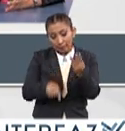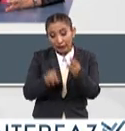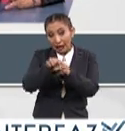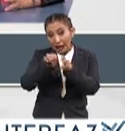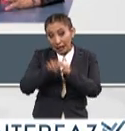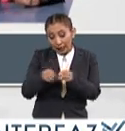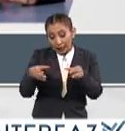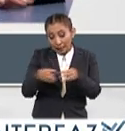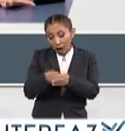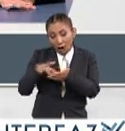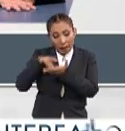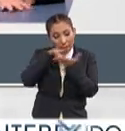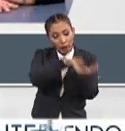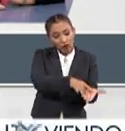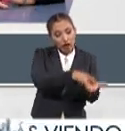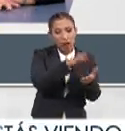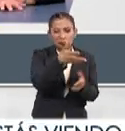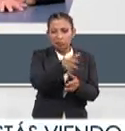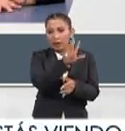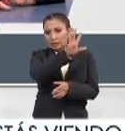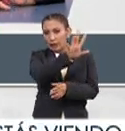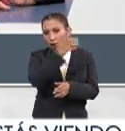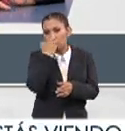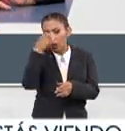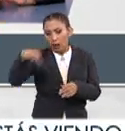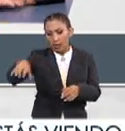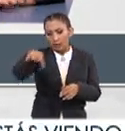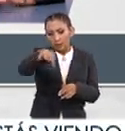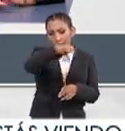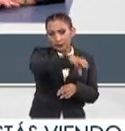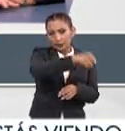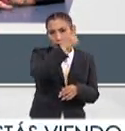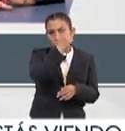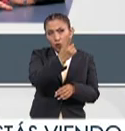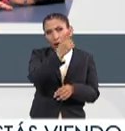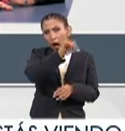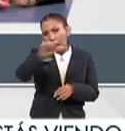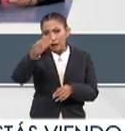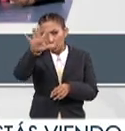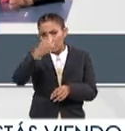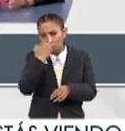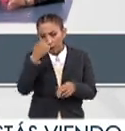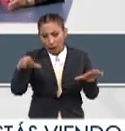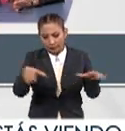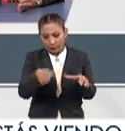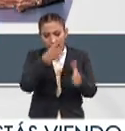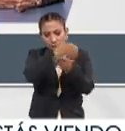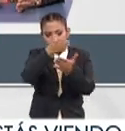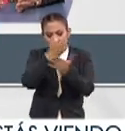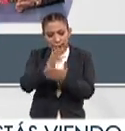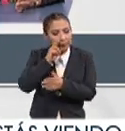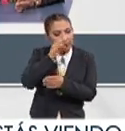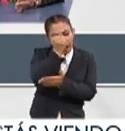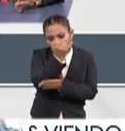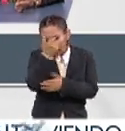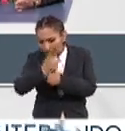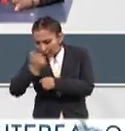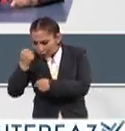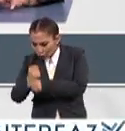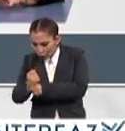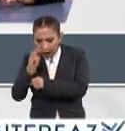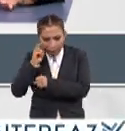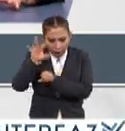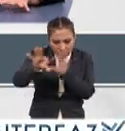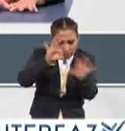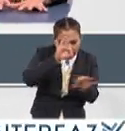un equipo que apoya a por lo menos 5 escuelas, de 1 a 5 escuelas, y ubican preescolar, primaria y